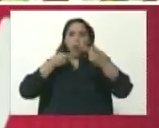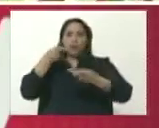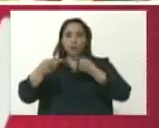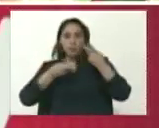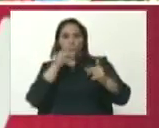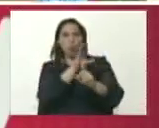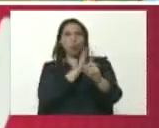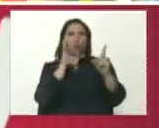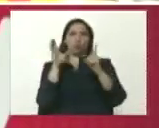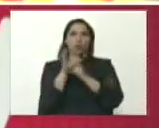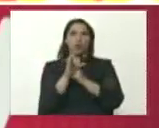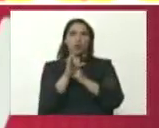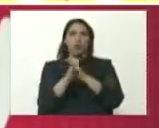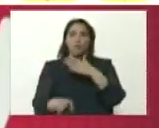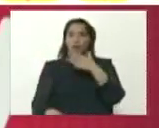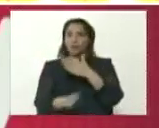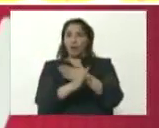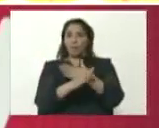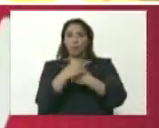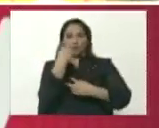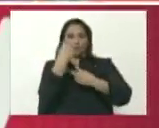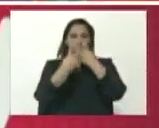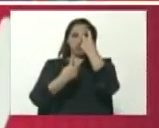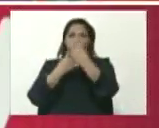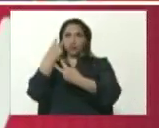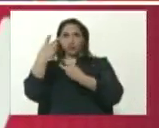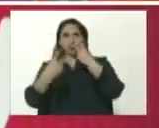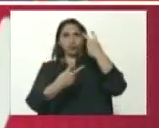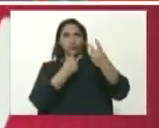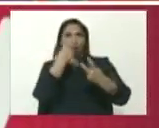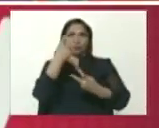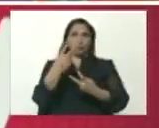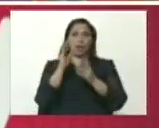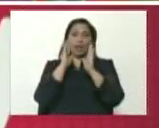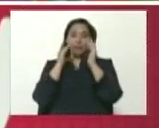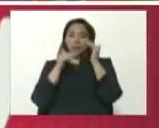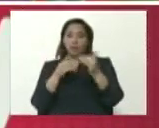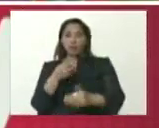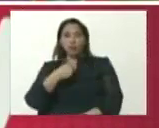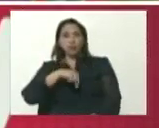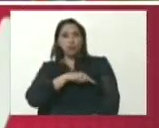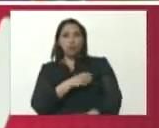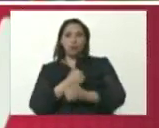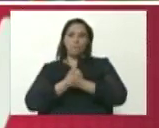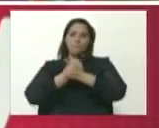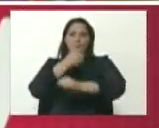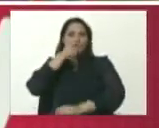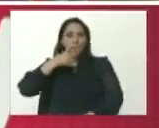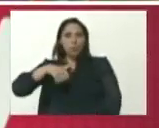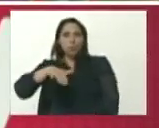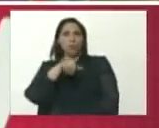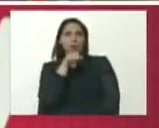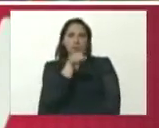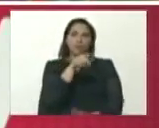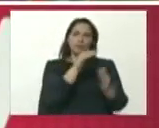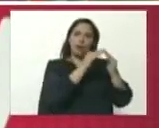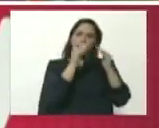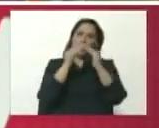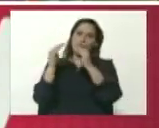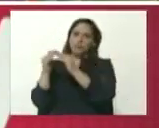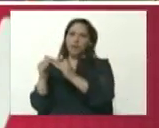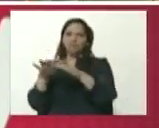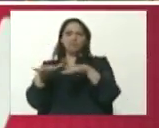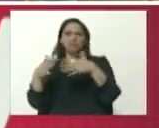sociocultural, y vayamos caso por caso atendiendo nuestro amado pueblo, ahí casa por casa. ¿Qué me